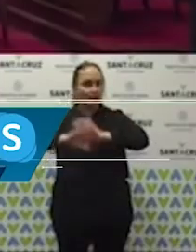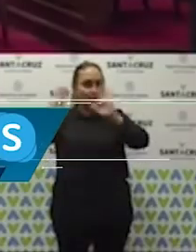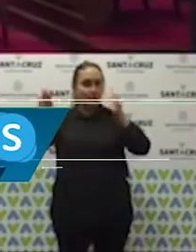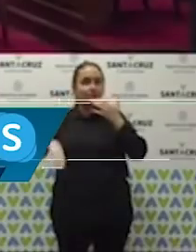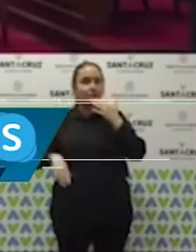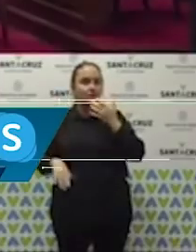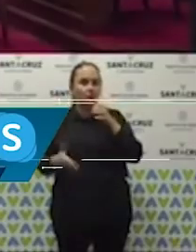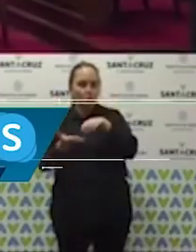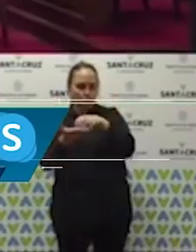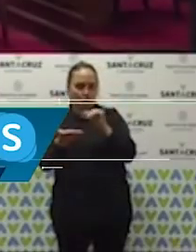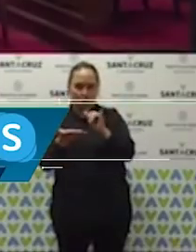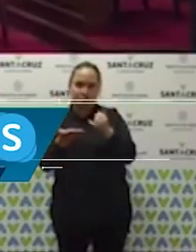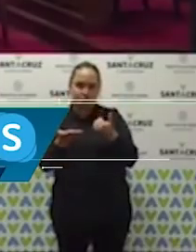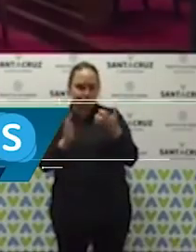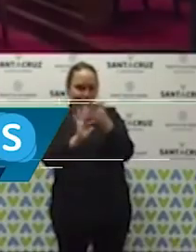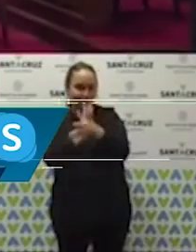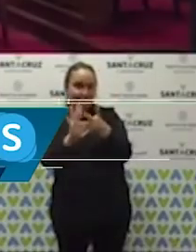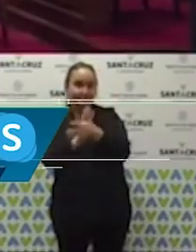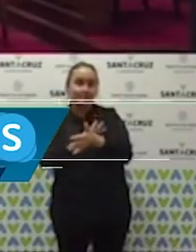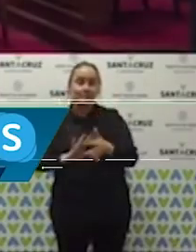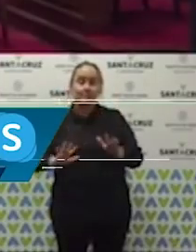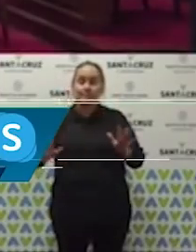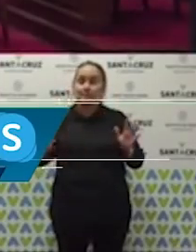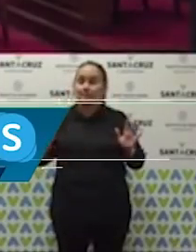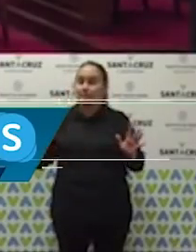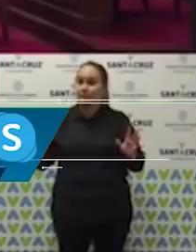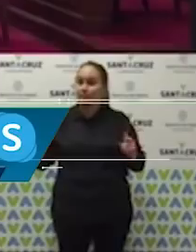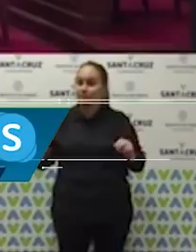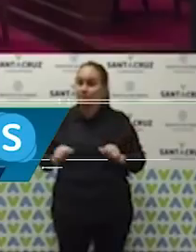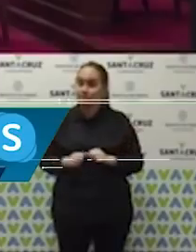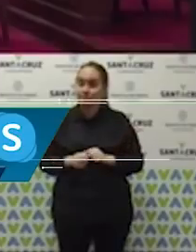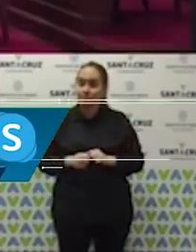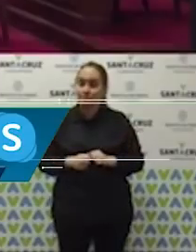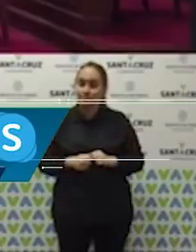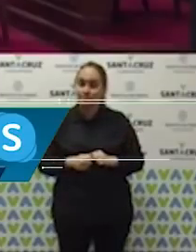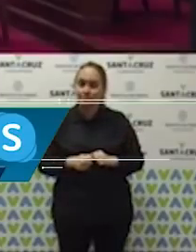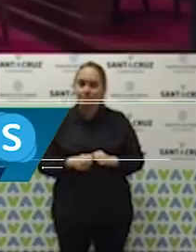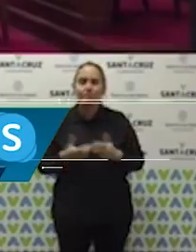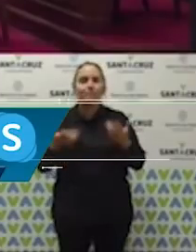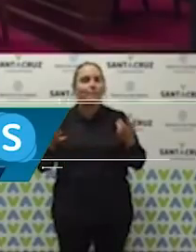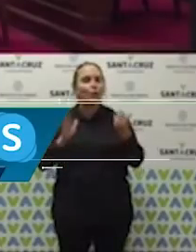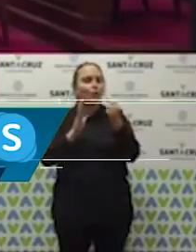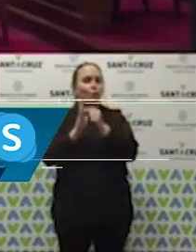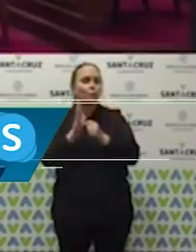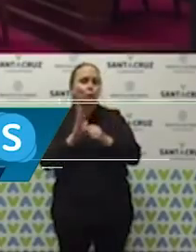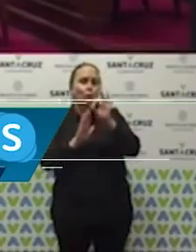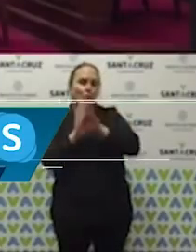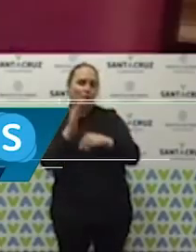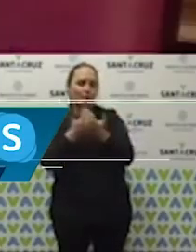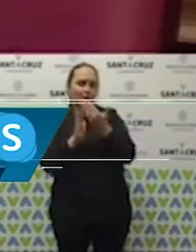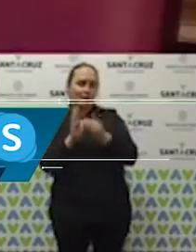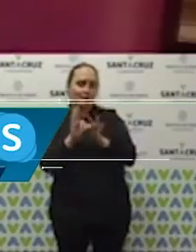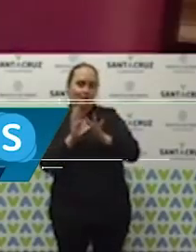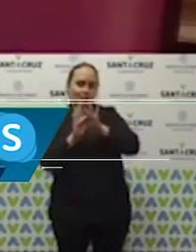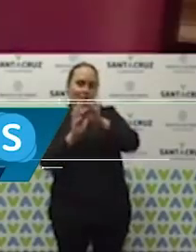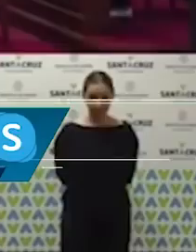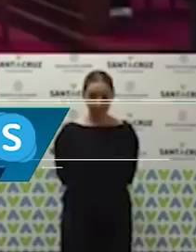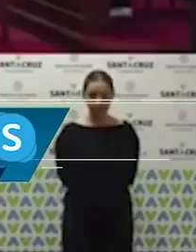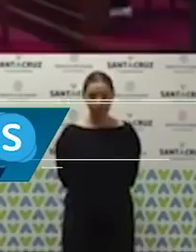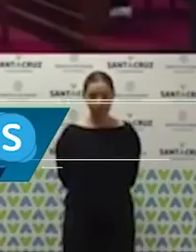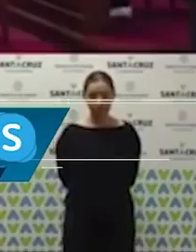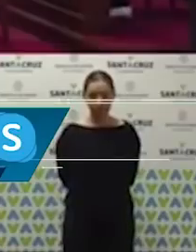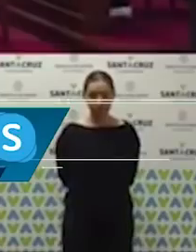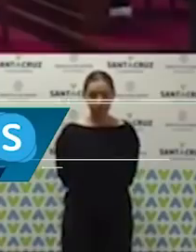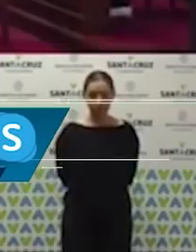Recordemos que Coalición Canaria lleva 30 años gobernando Santa Cruz. Jamás ha habido un alcalde socialista o alcaldesa socialista, y más mujer, con